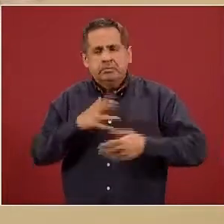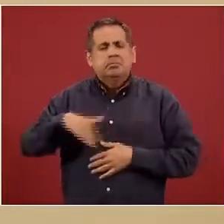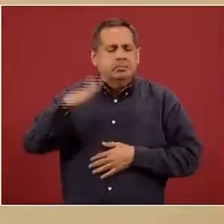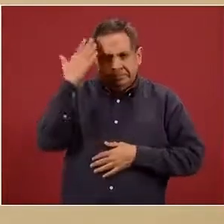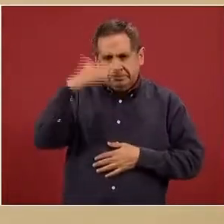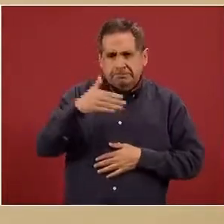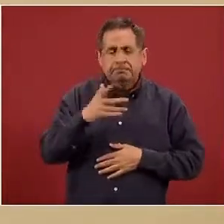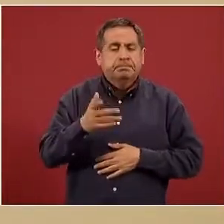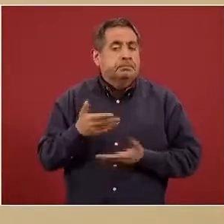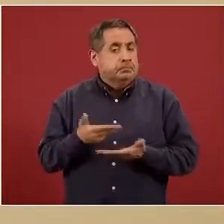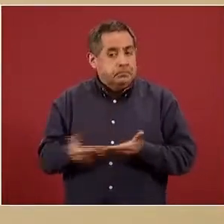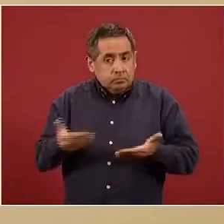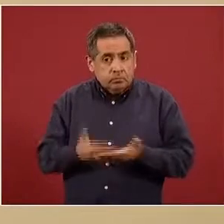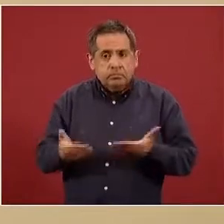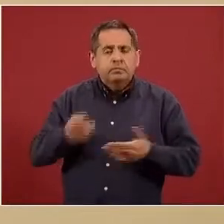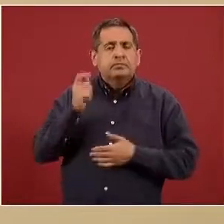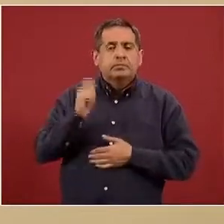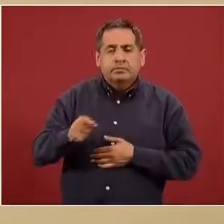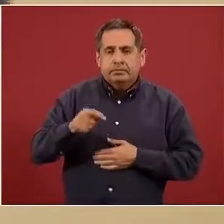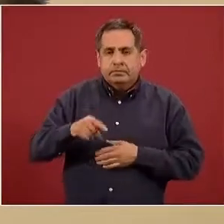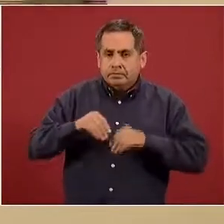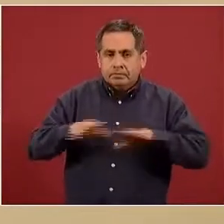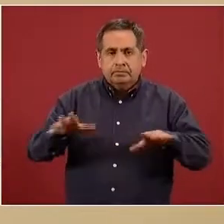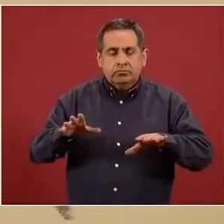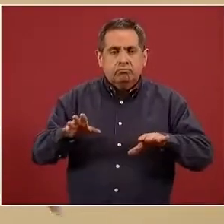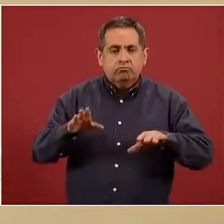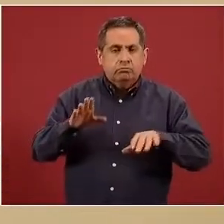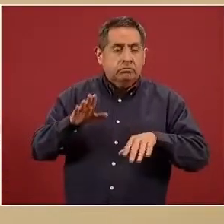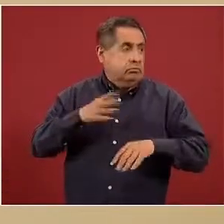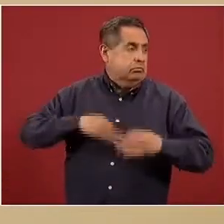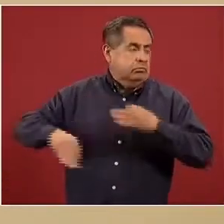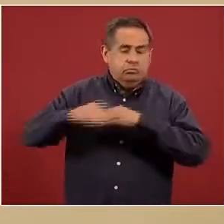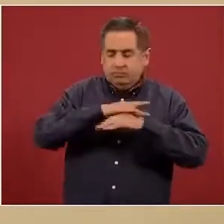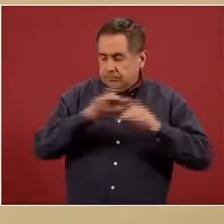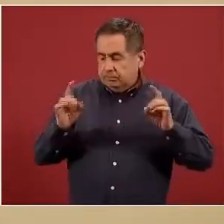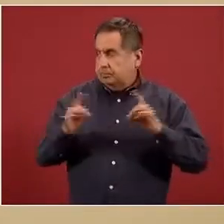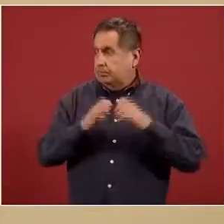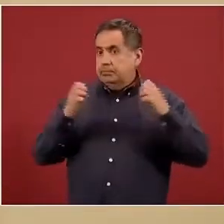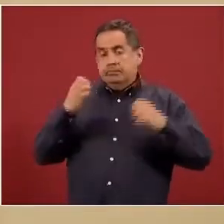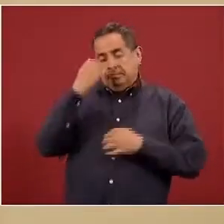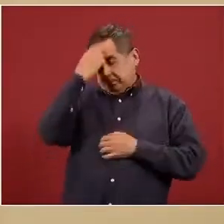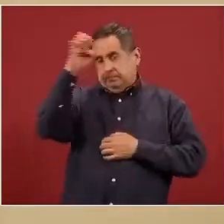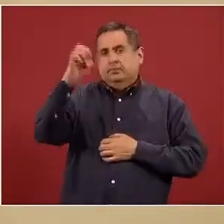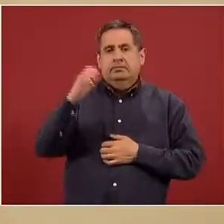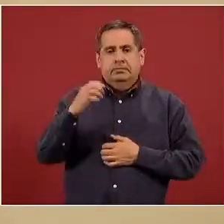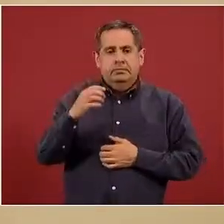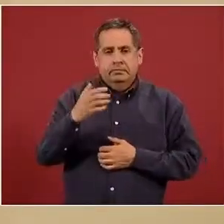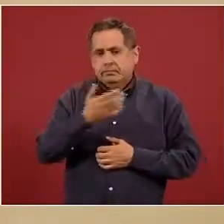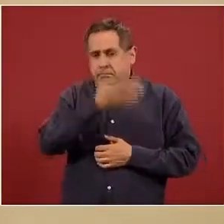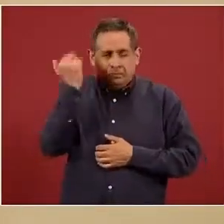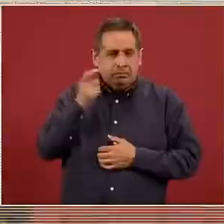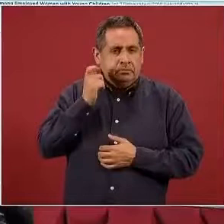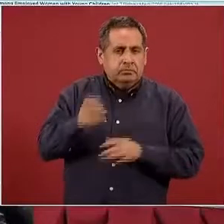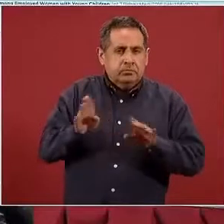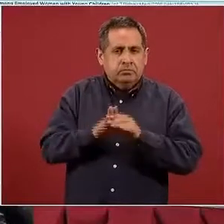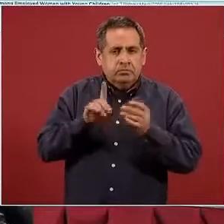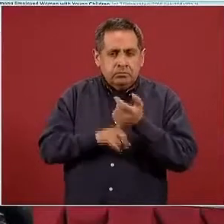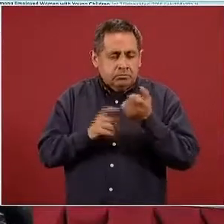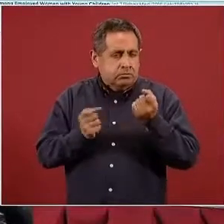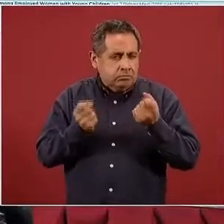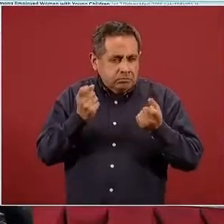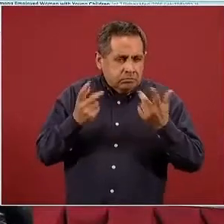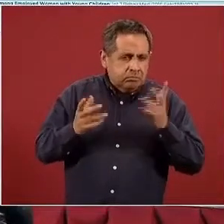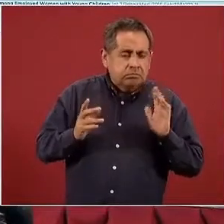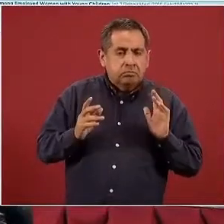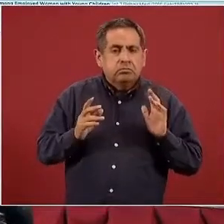anteriormente. Actualmente, y esto porque pues, nos agarró a todos en curva y realmente no se sabe con exactitud más que una cuestión